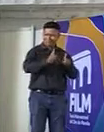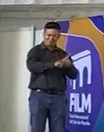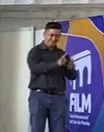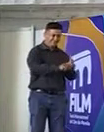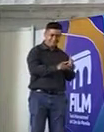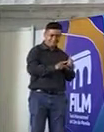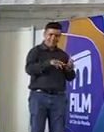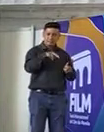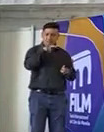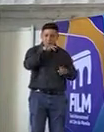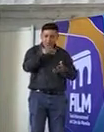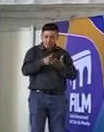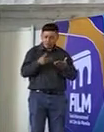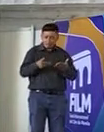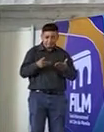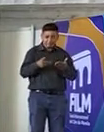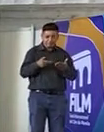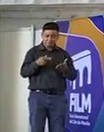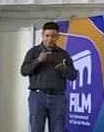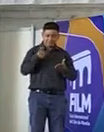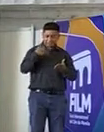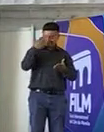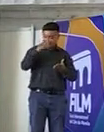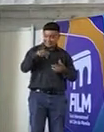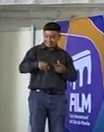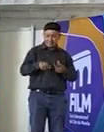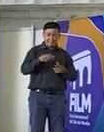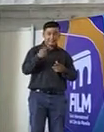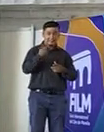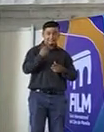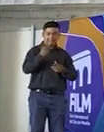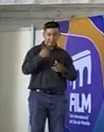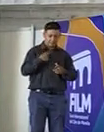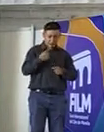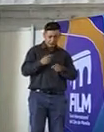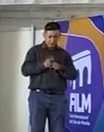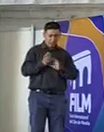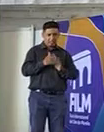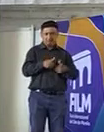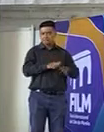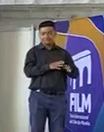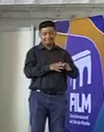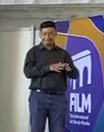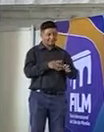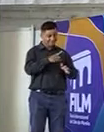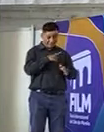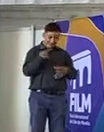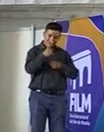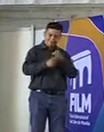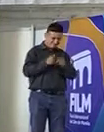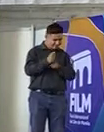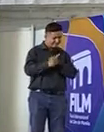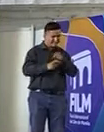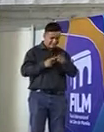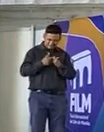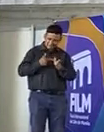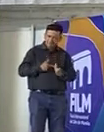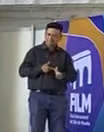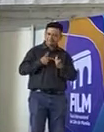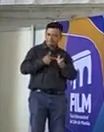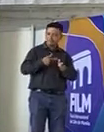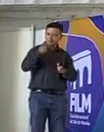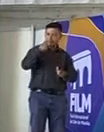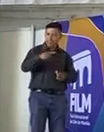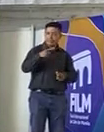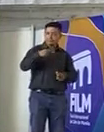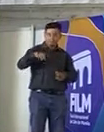quizá el gran Morelos espere cada año que esta feria se repita para gozo y disfrute de los morelianos,